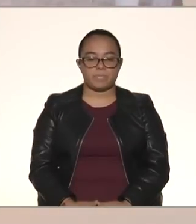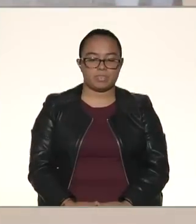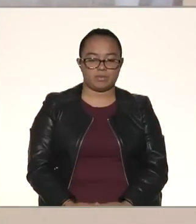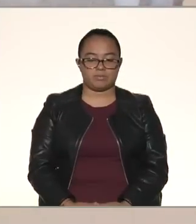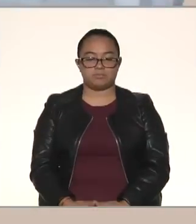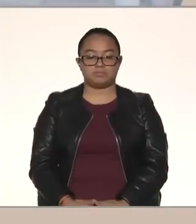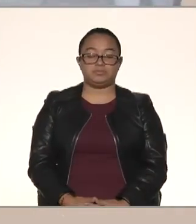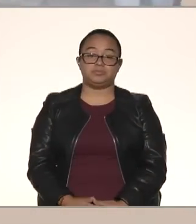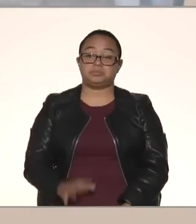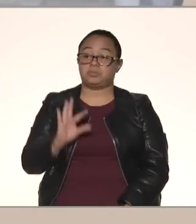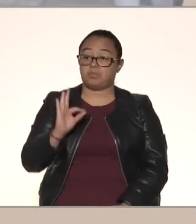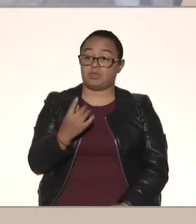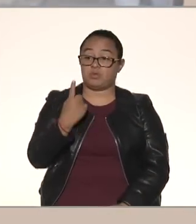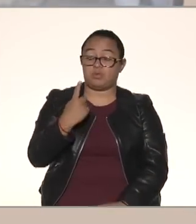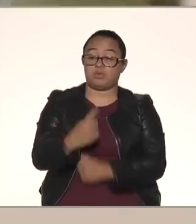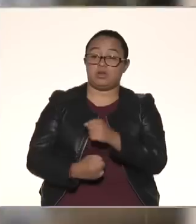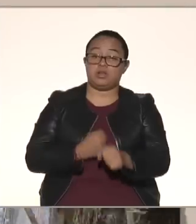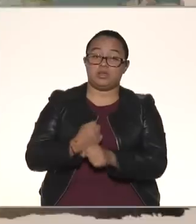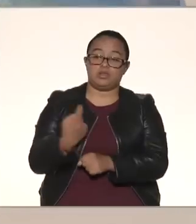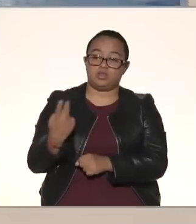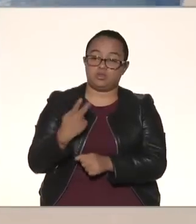41 años de casados,